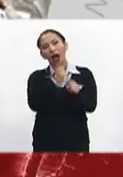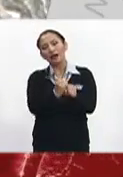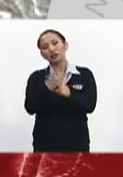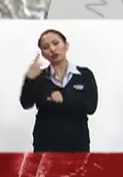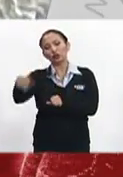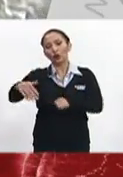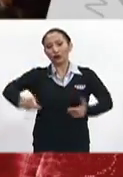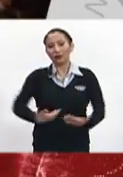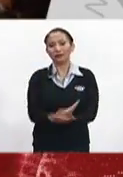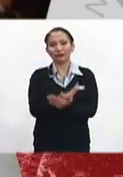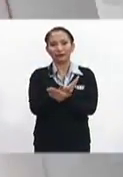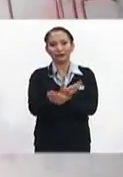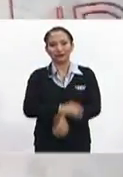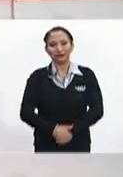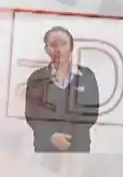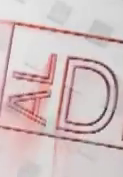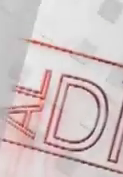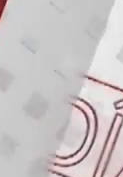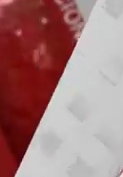años de su nacimiento.